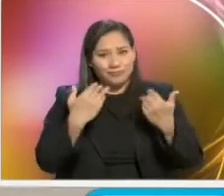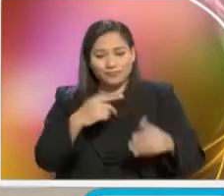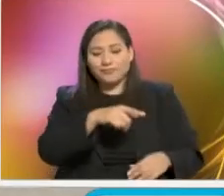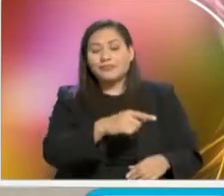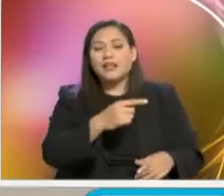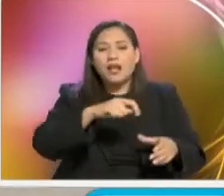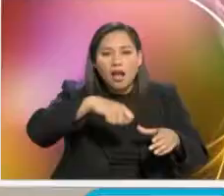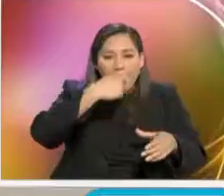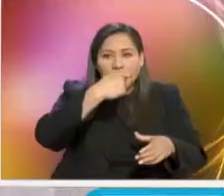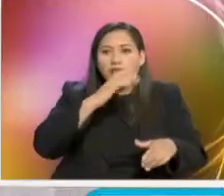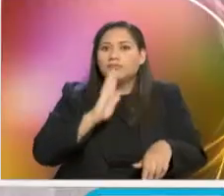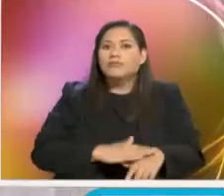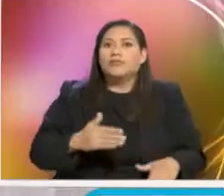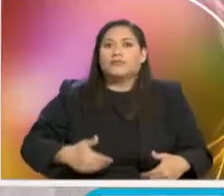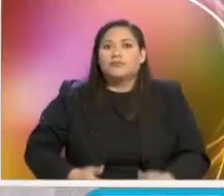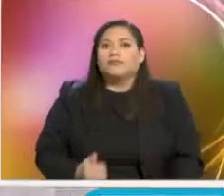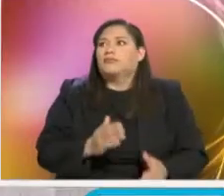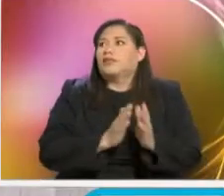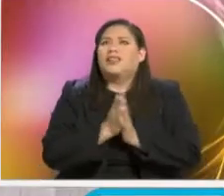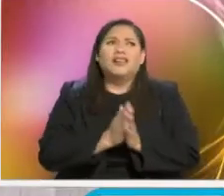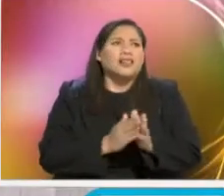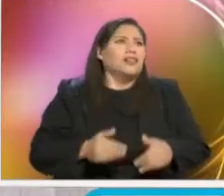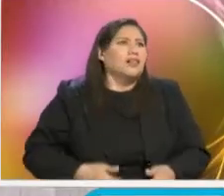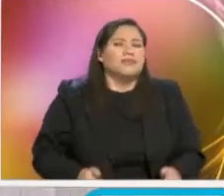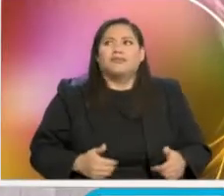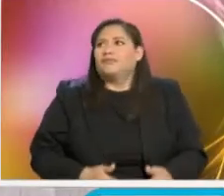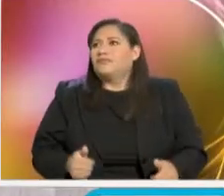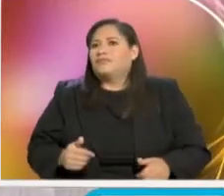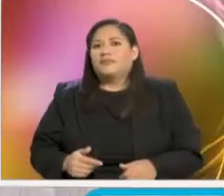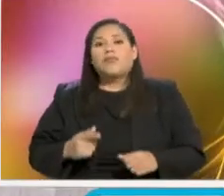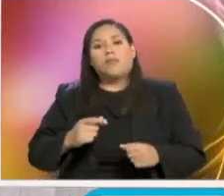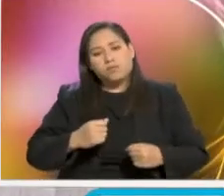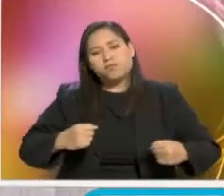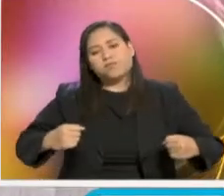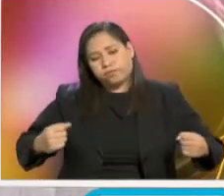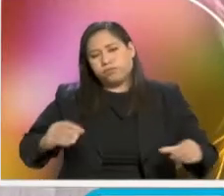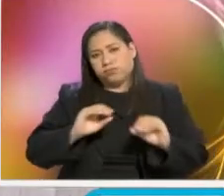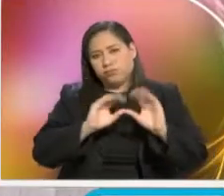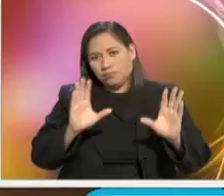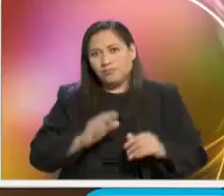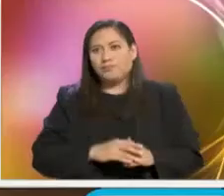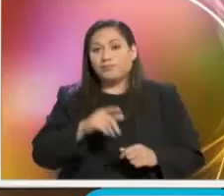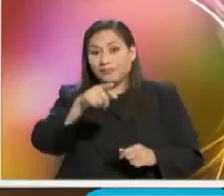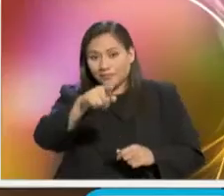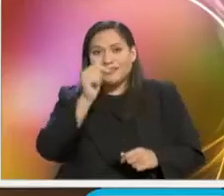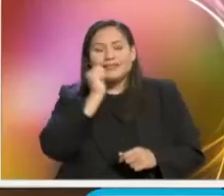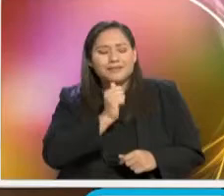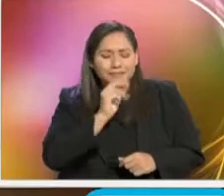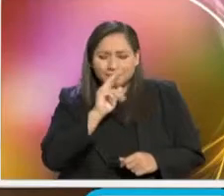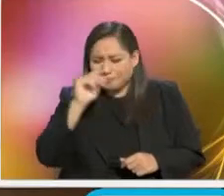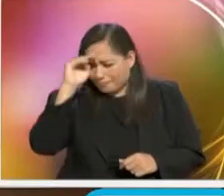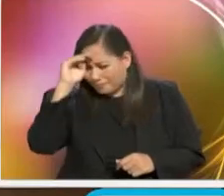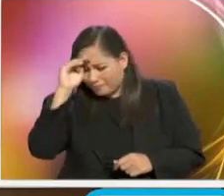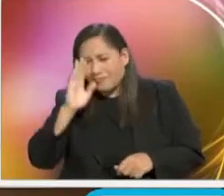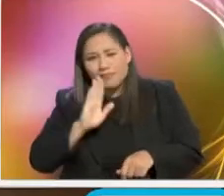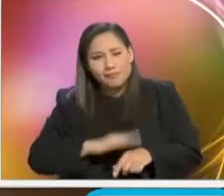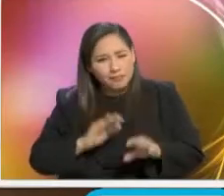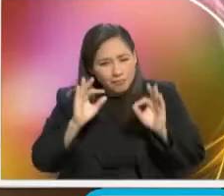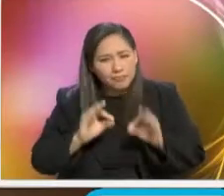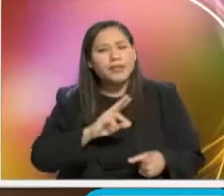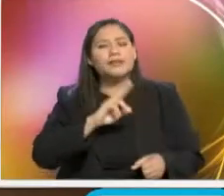nos va a provocar es darnos ansiedad durante todo el día. Y engordar, por supuesto, ¿no? Entonces hay que buscar siempre la opción